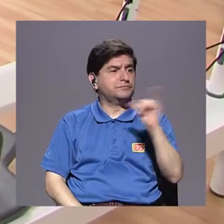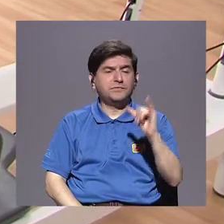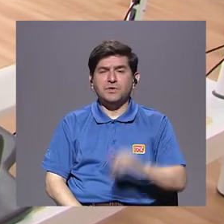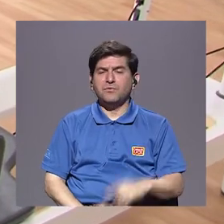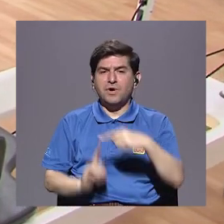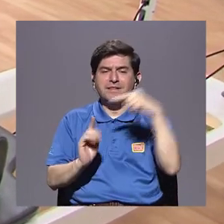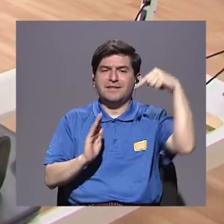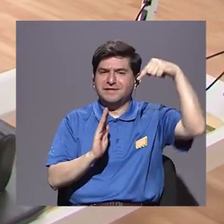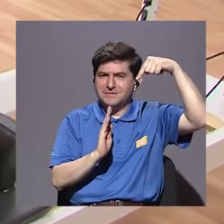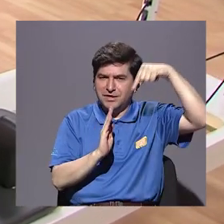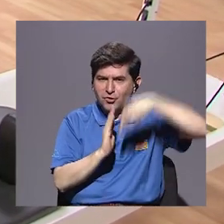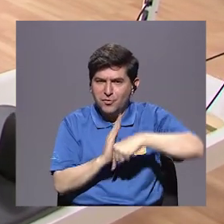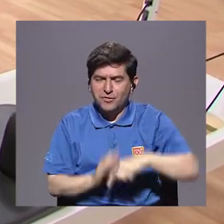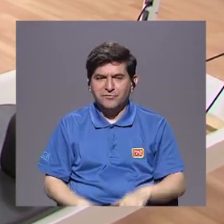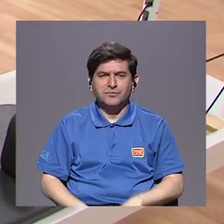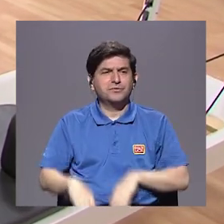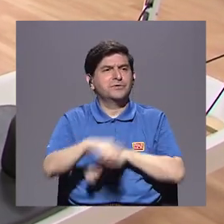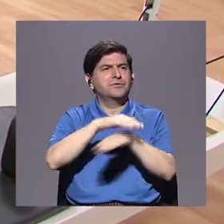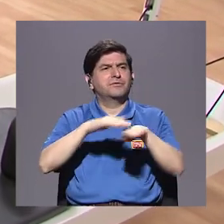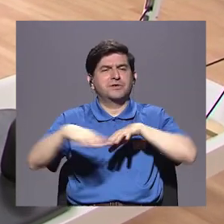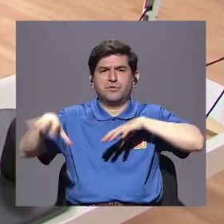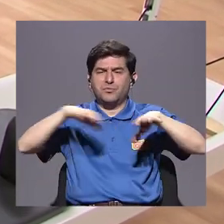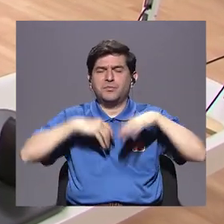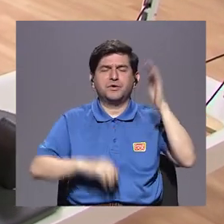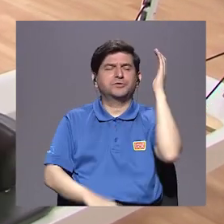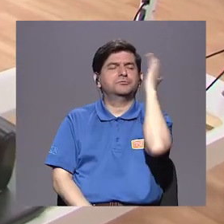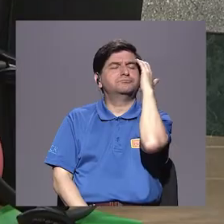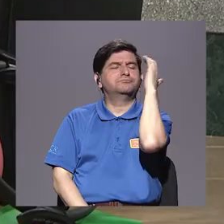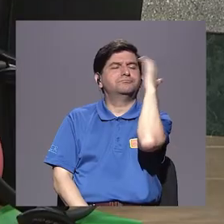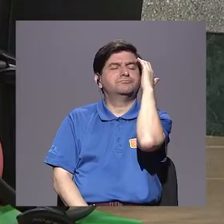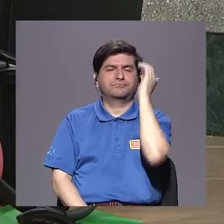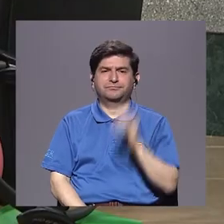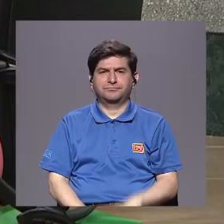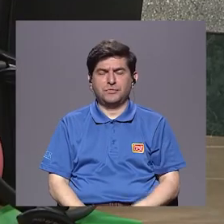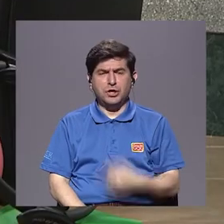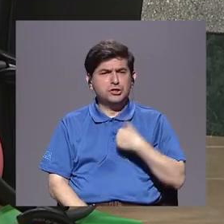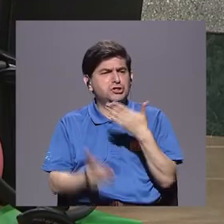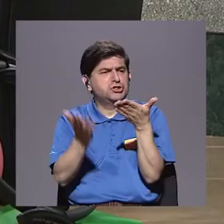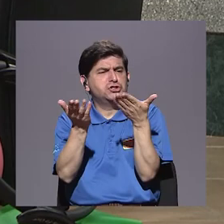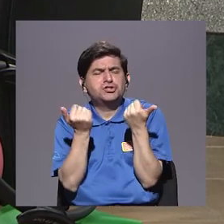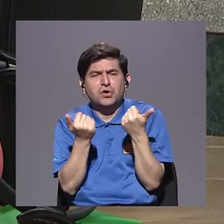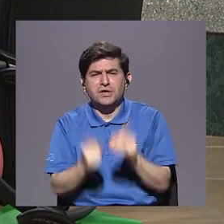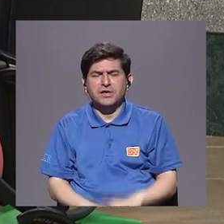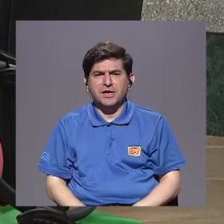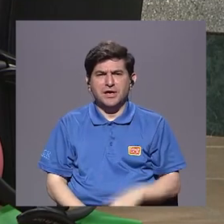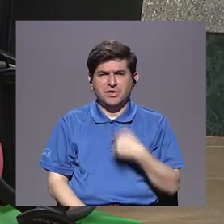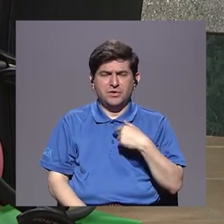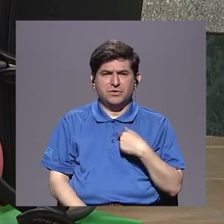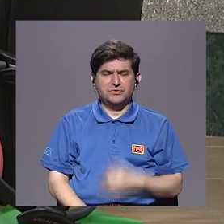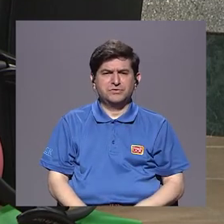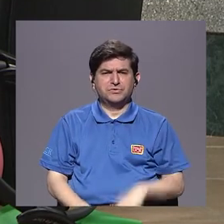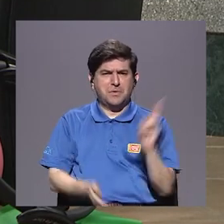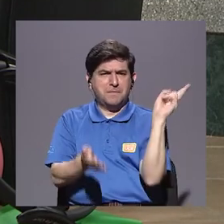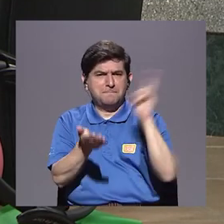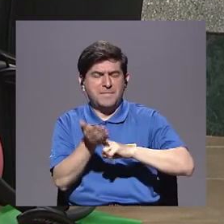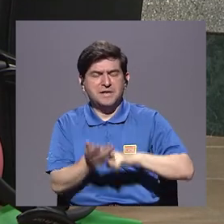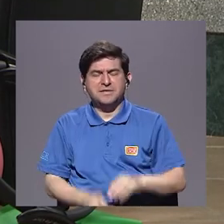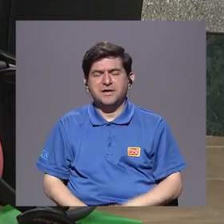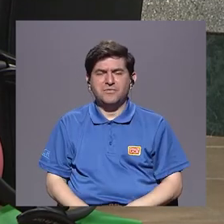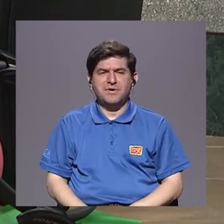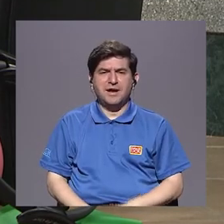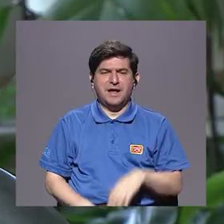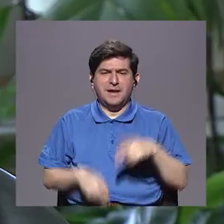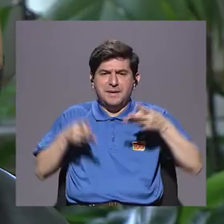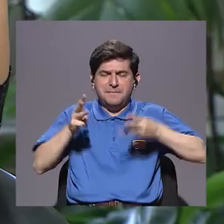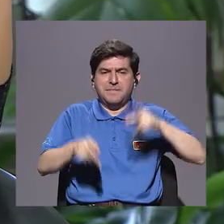Igual, desde lo profundo, a base de un movimiento consciente. Bueno, y si yo quisiera como matricularme en Pilates para bajar